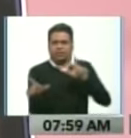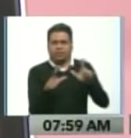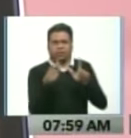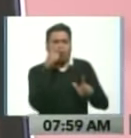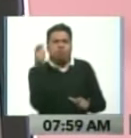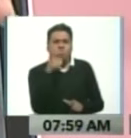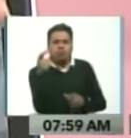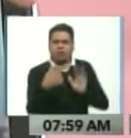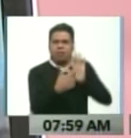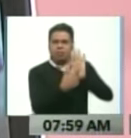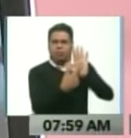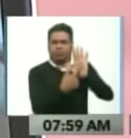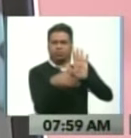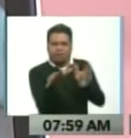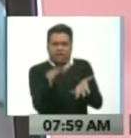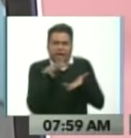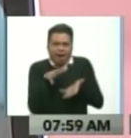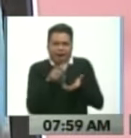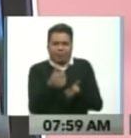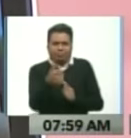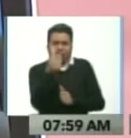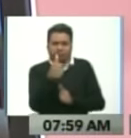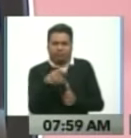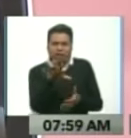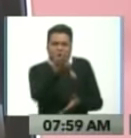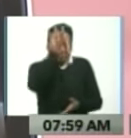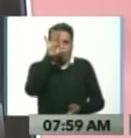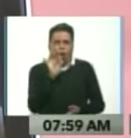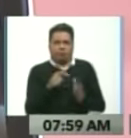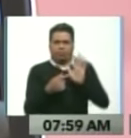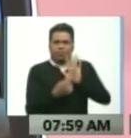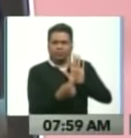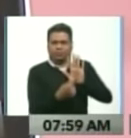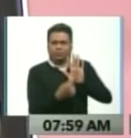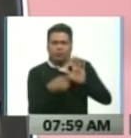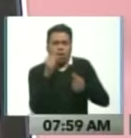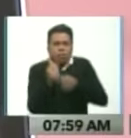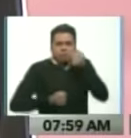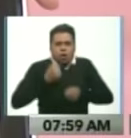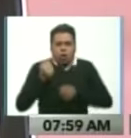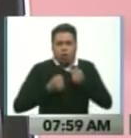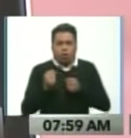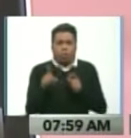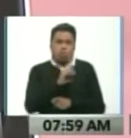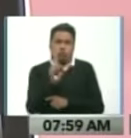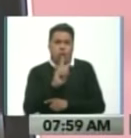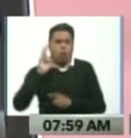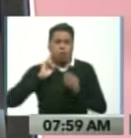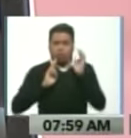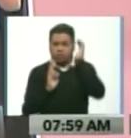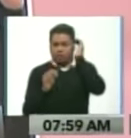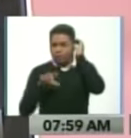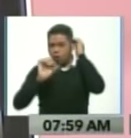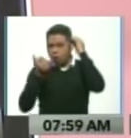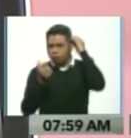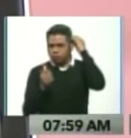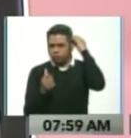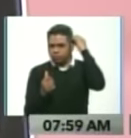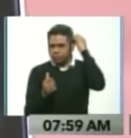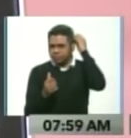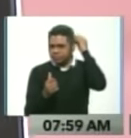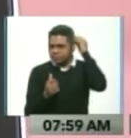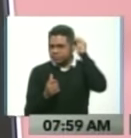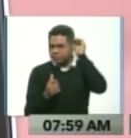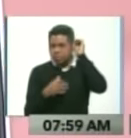acá. Y lo podemos escoger. Y con él corremos. No corremos con Bolívar, sino como correr con Sucre. Con él podemos jugar.